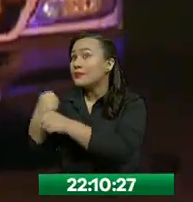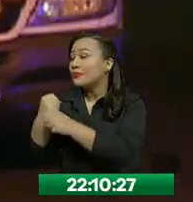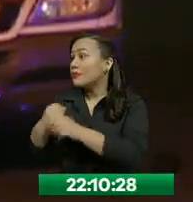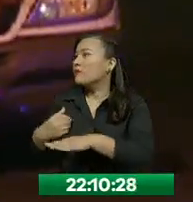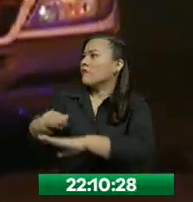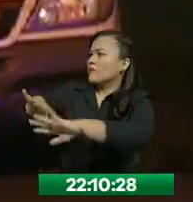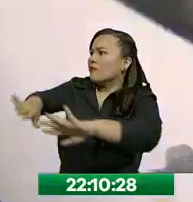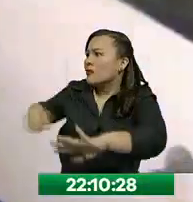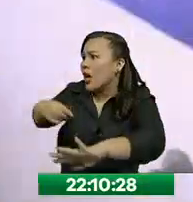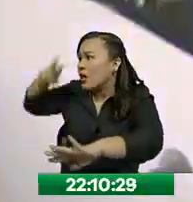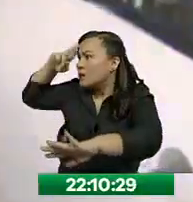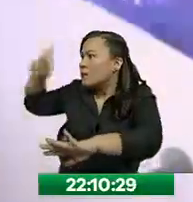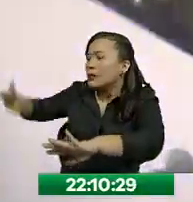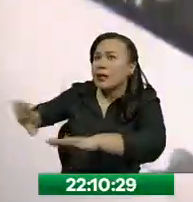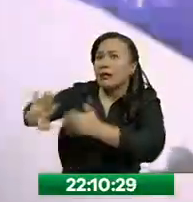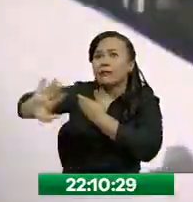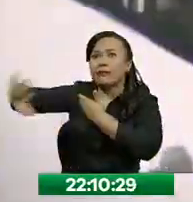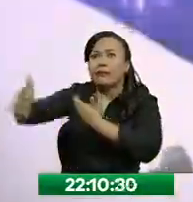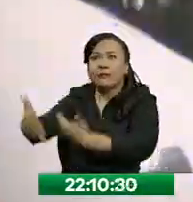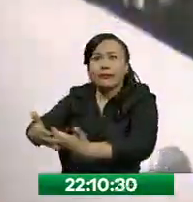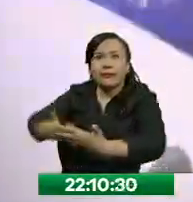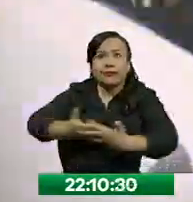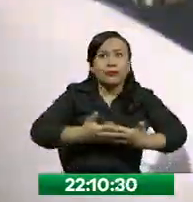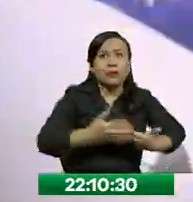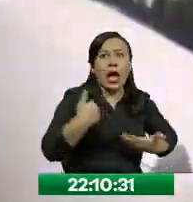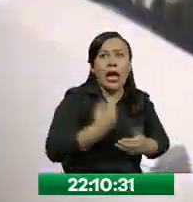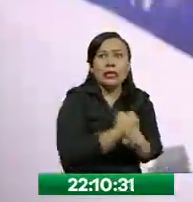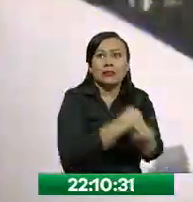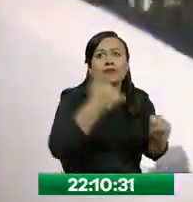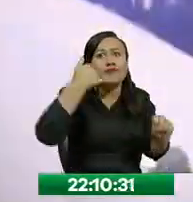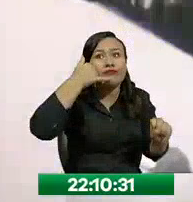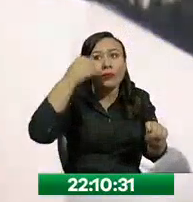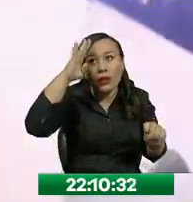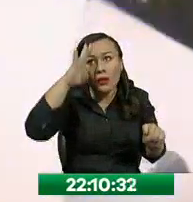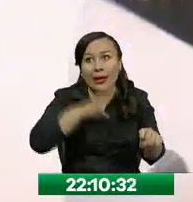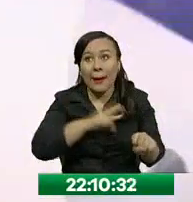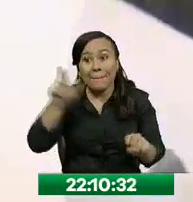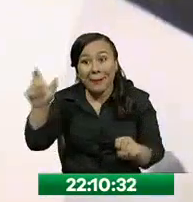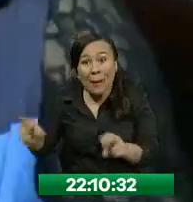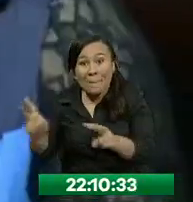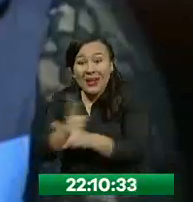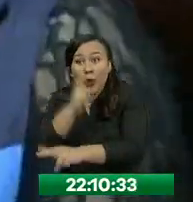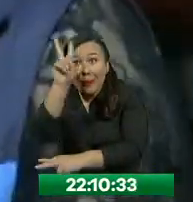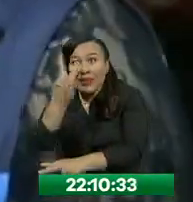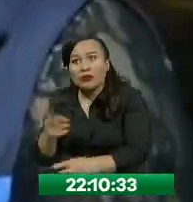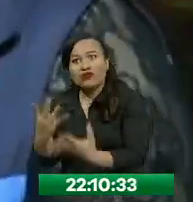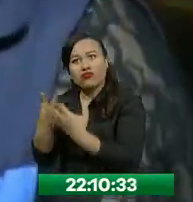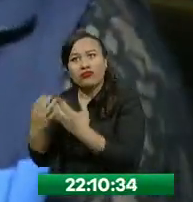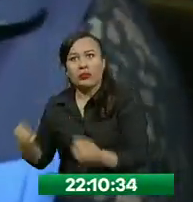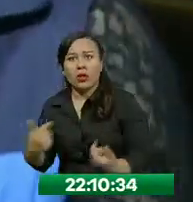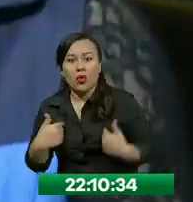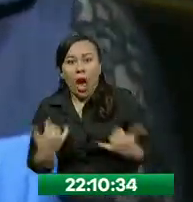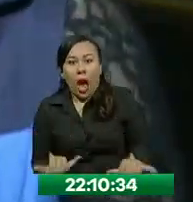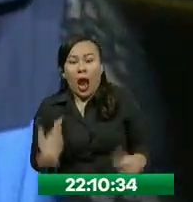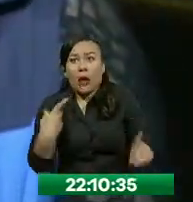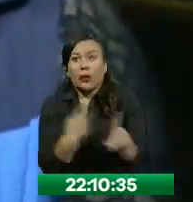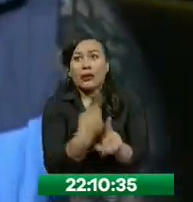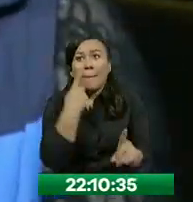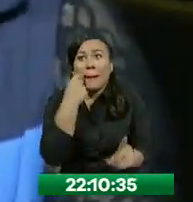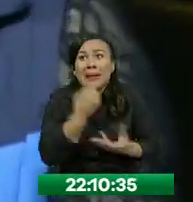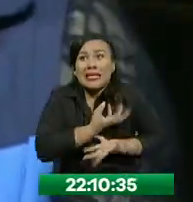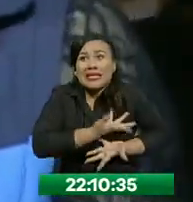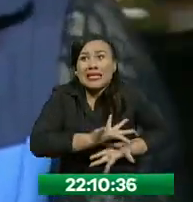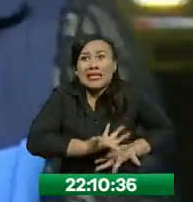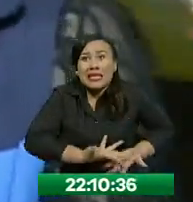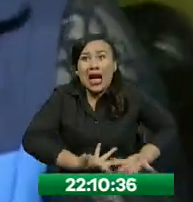evitaron que las agresiones llegaran a comprometer alguno de sus órganos. El extranjero fue detenido por la policía. Lo encuentro a mi papá aquí,